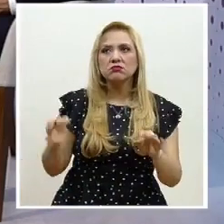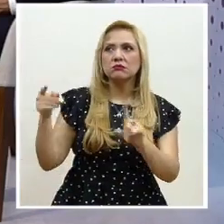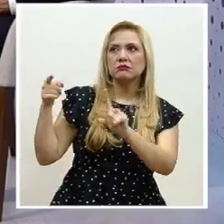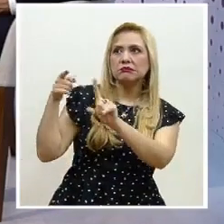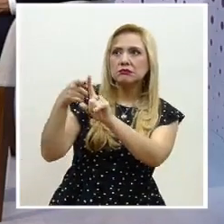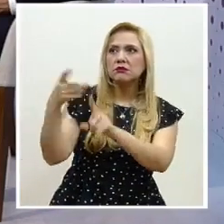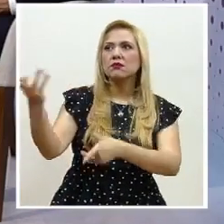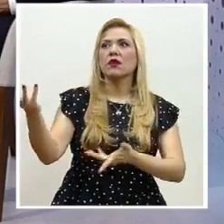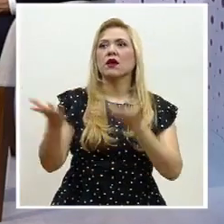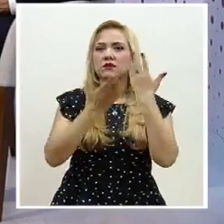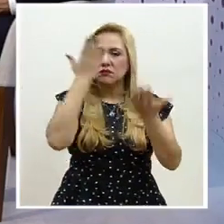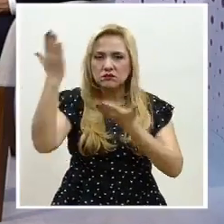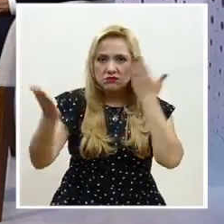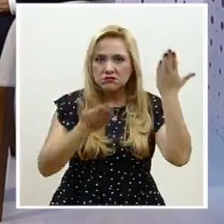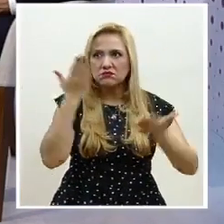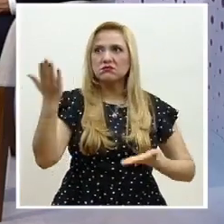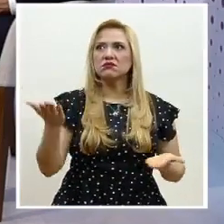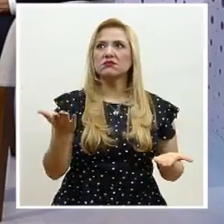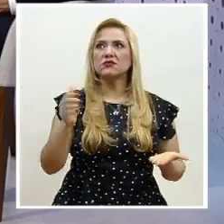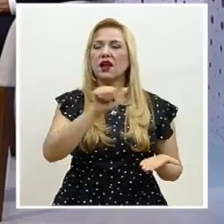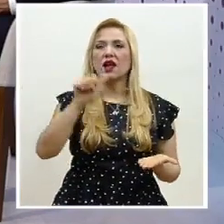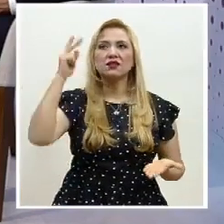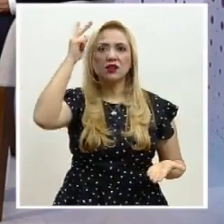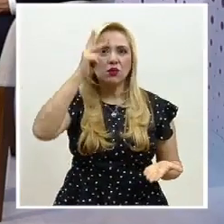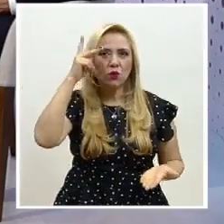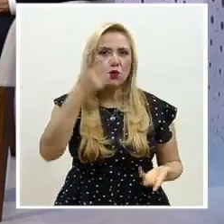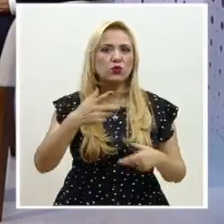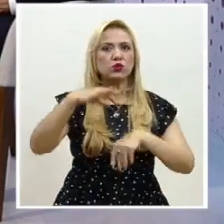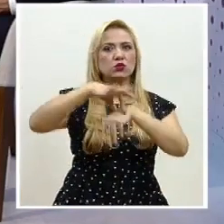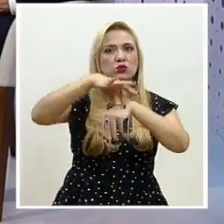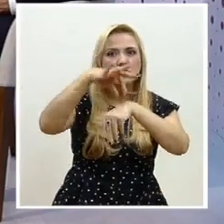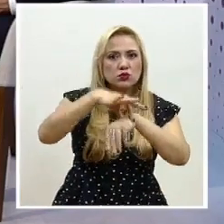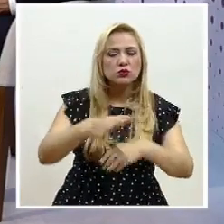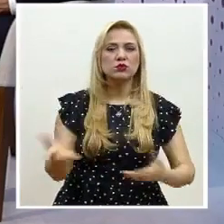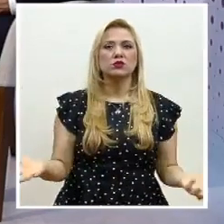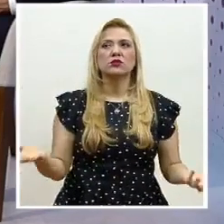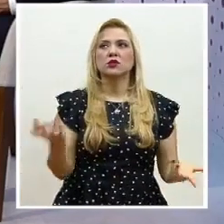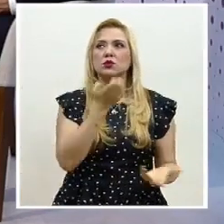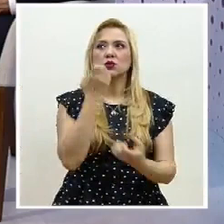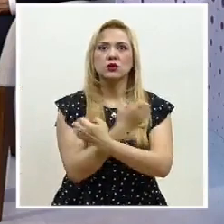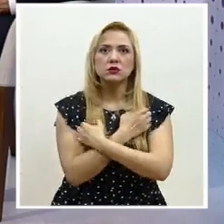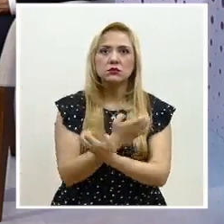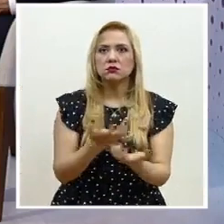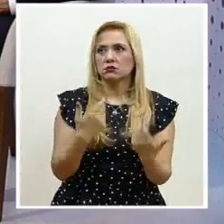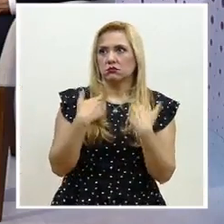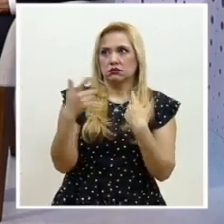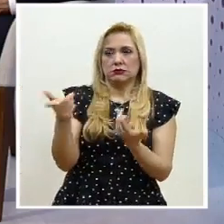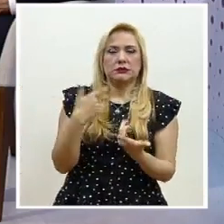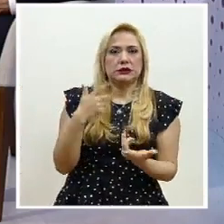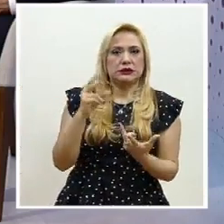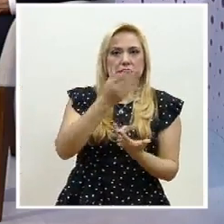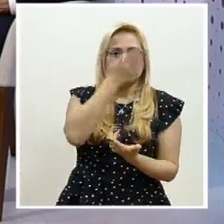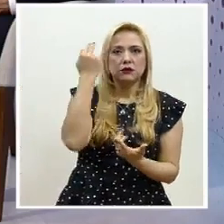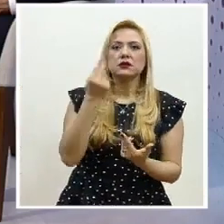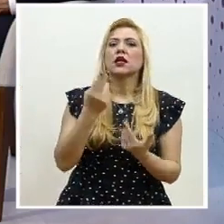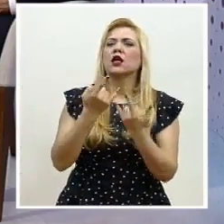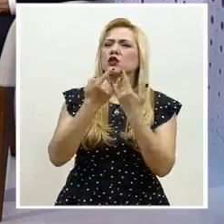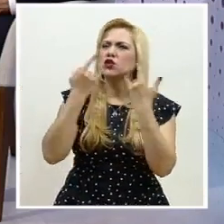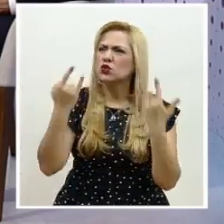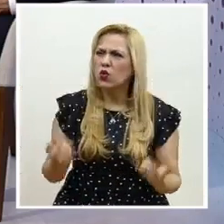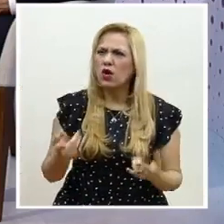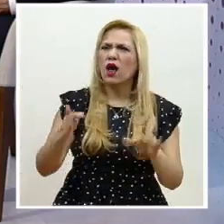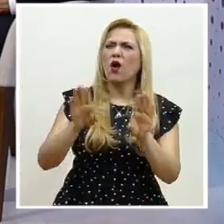¿no? Que el derecho, que es opinable, porque tiene que ver también los valores intrínsecos a la persona, las historias de vida,